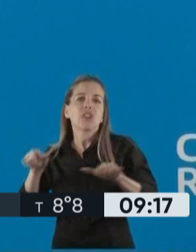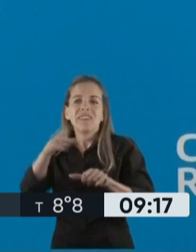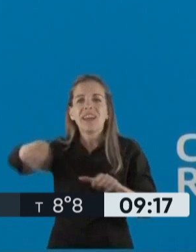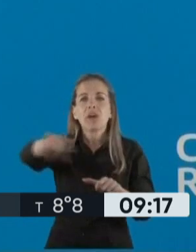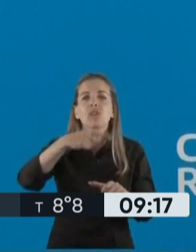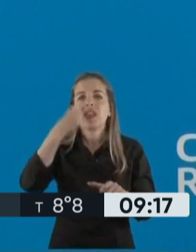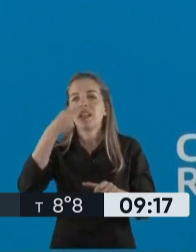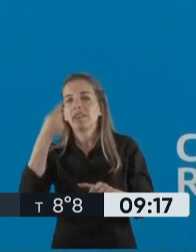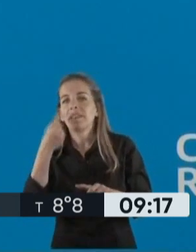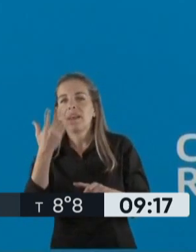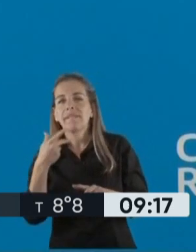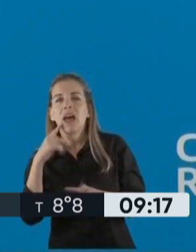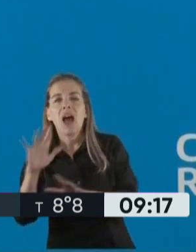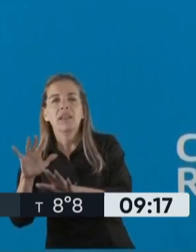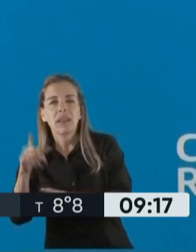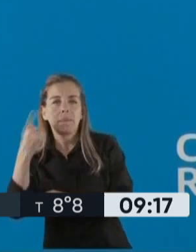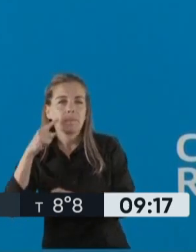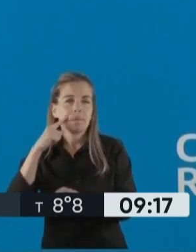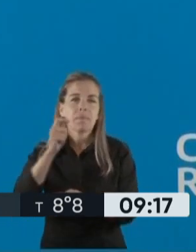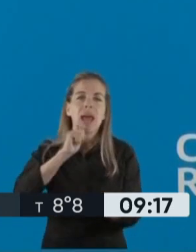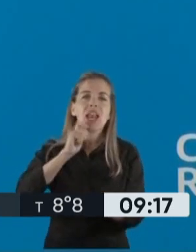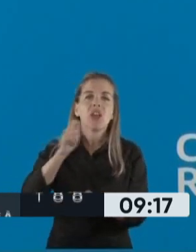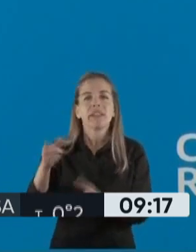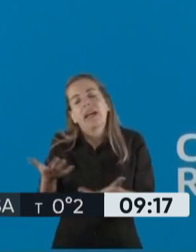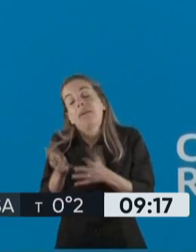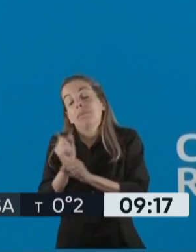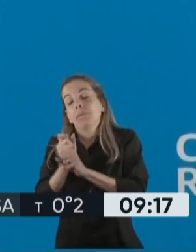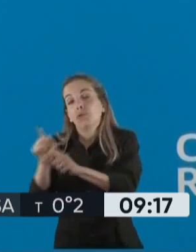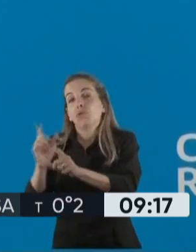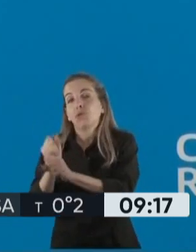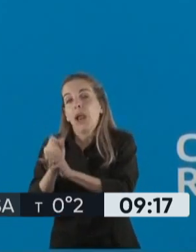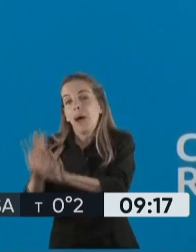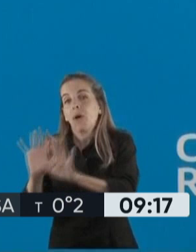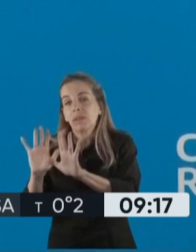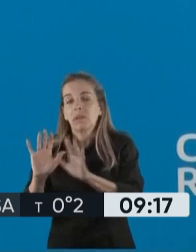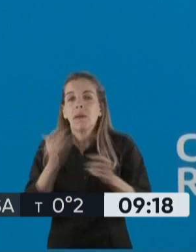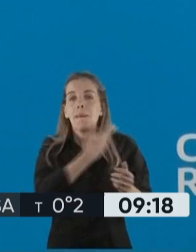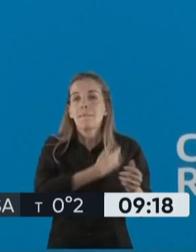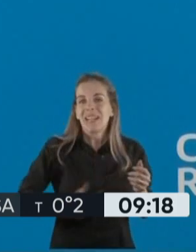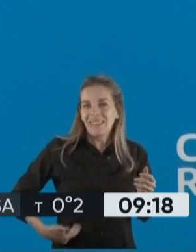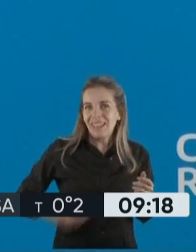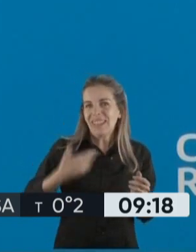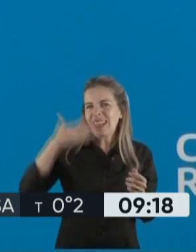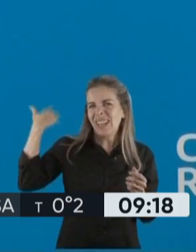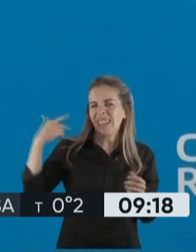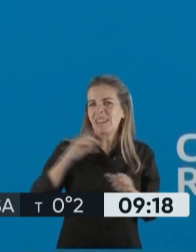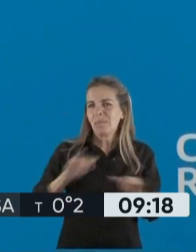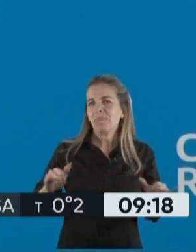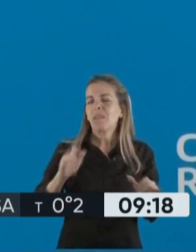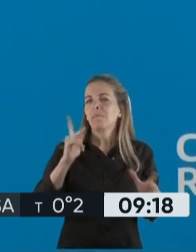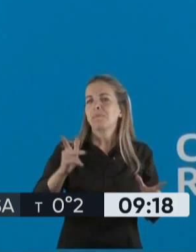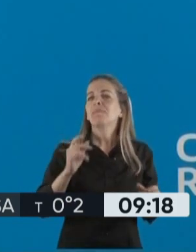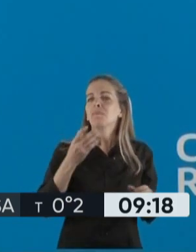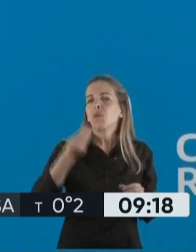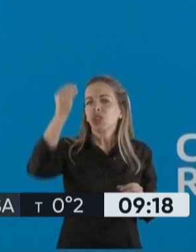encantan hacer y por supuesto forma parte del trabajo periodístico. El presidente como dijo ayer varias veces,